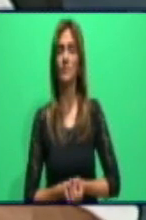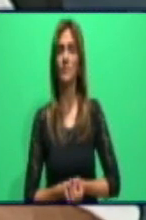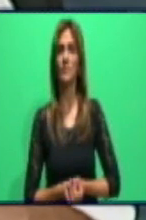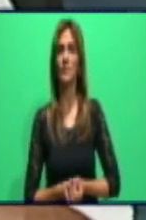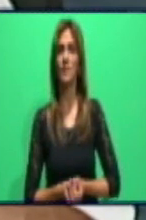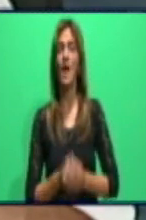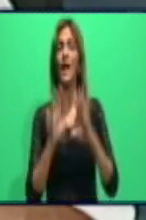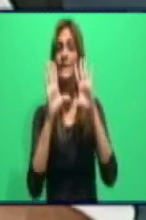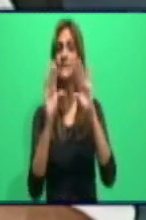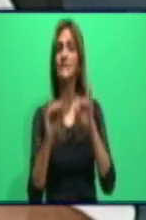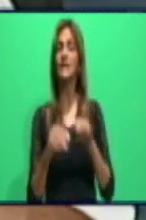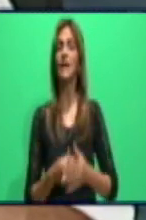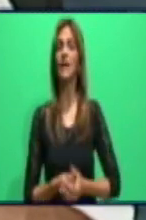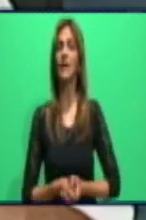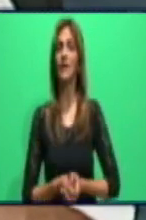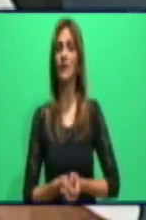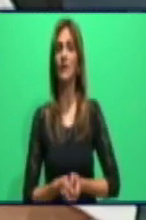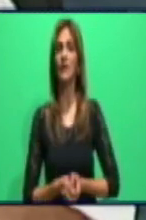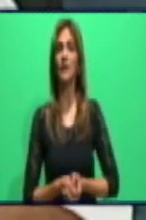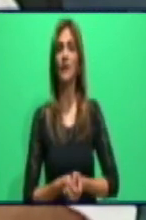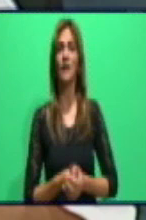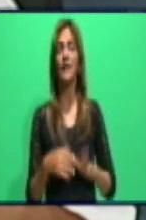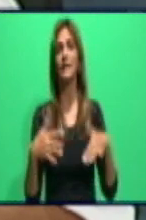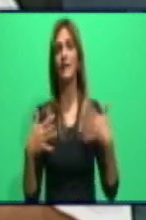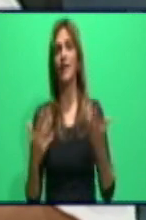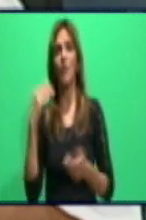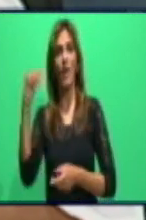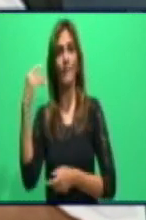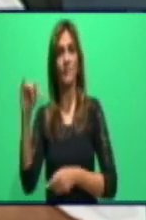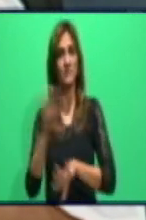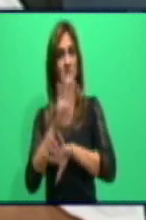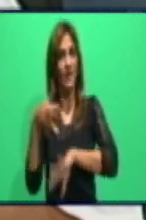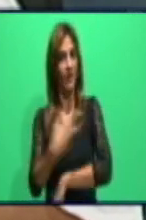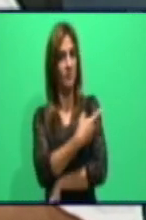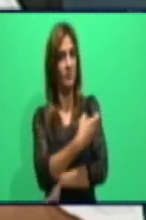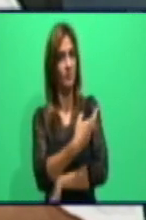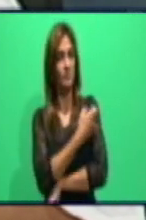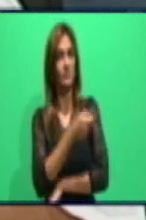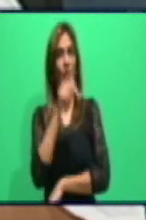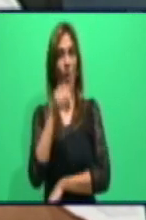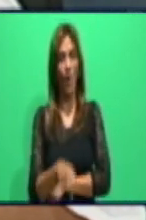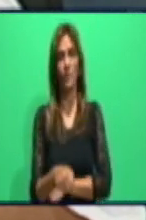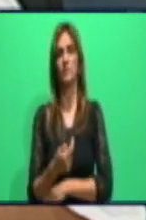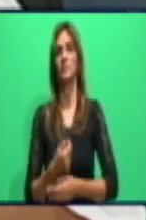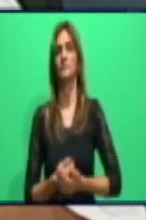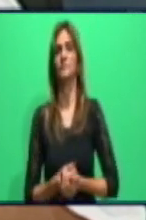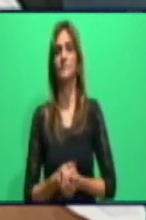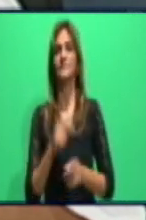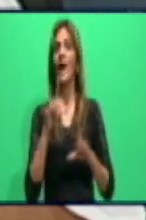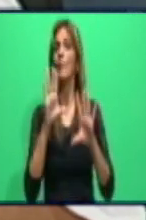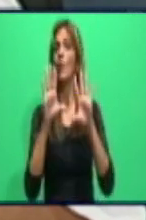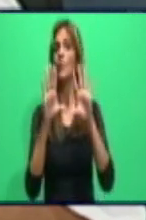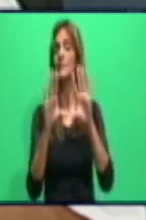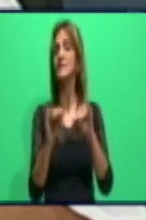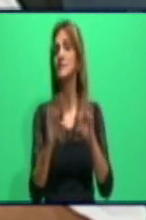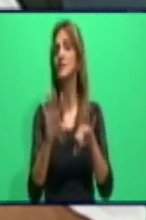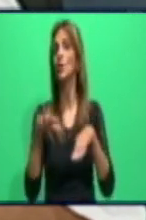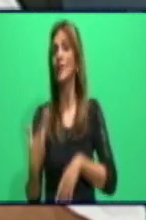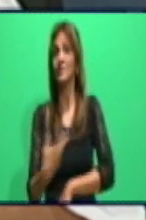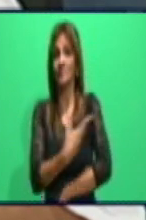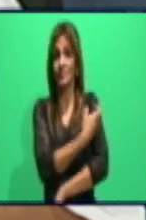decirle que con la puesta en marcha de esta fase 3 hoy estamos hablando de que abdalá es el